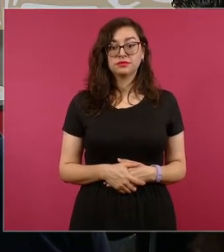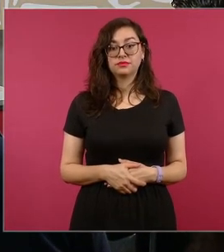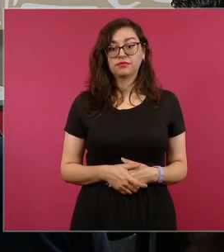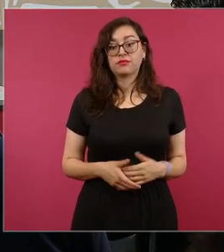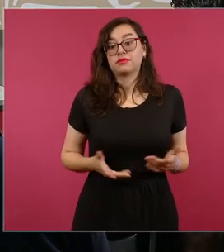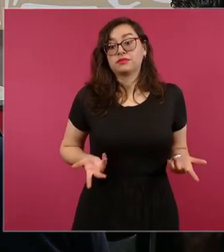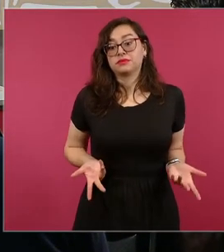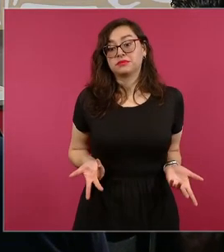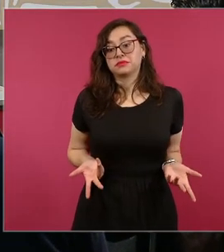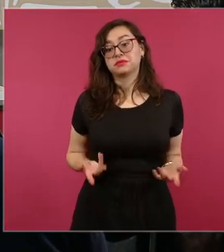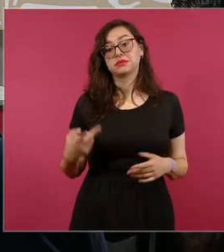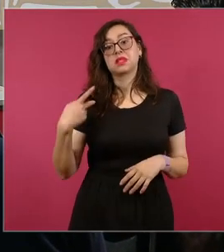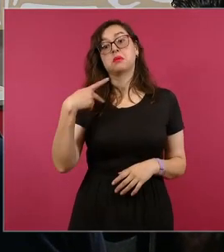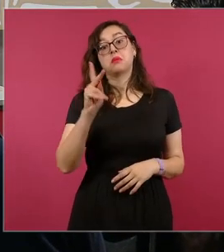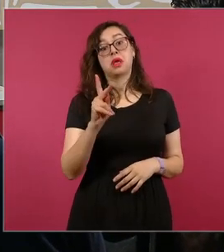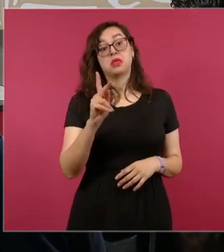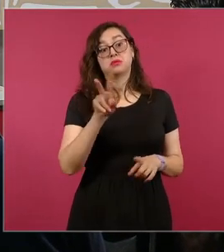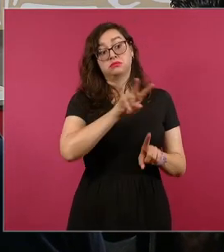nada más que son dos enfoques